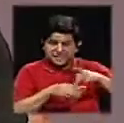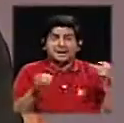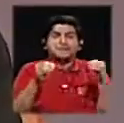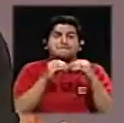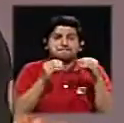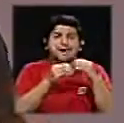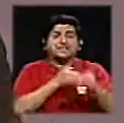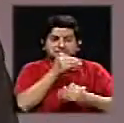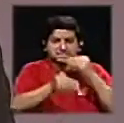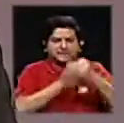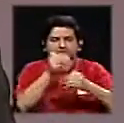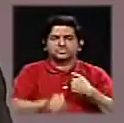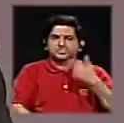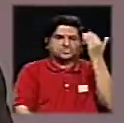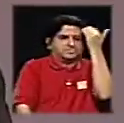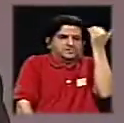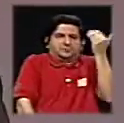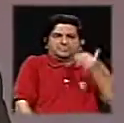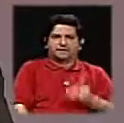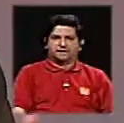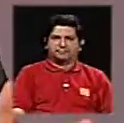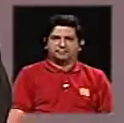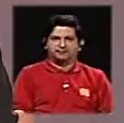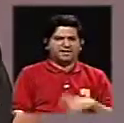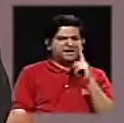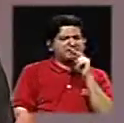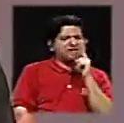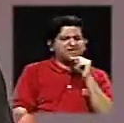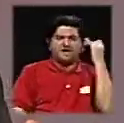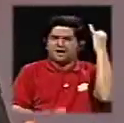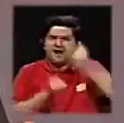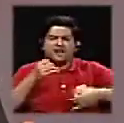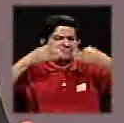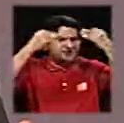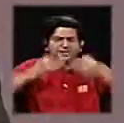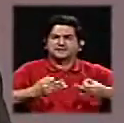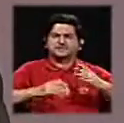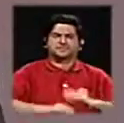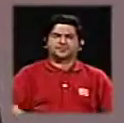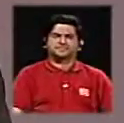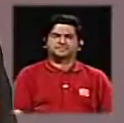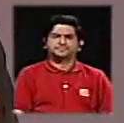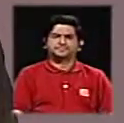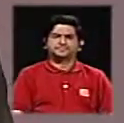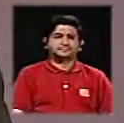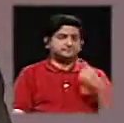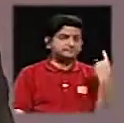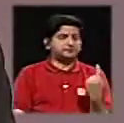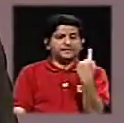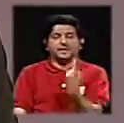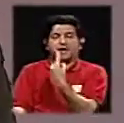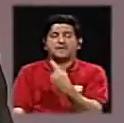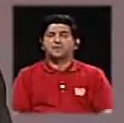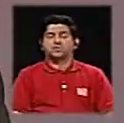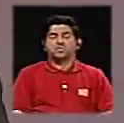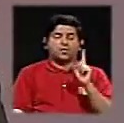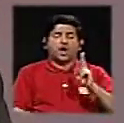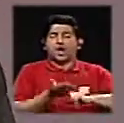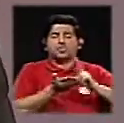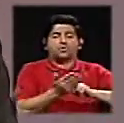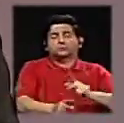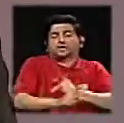más, ¿verdad? Y uno no sabe quién es el que al final toma las decisiones, ¿verdad? Porque cada quien se ampara en un